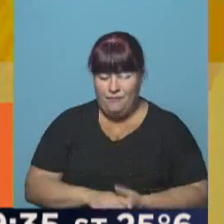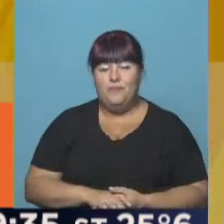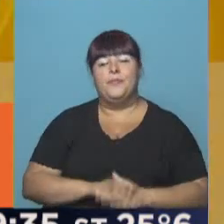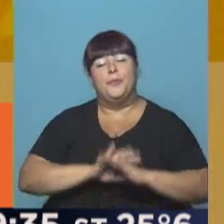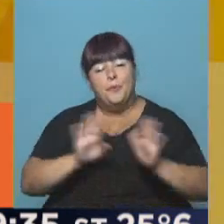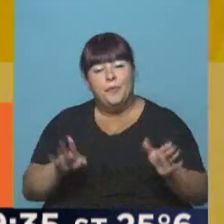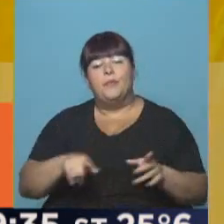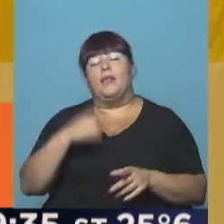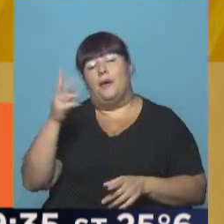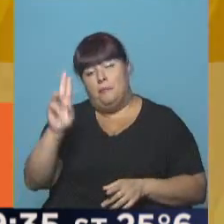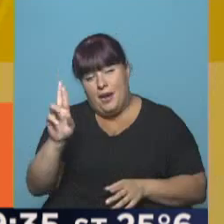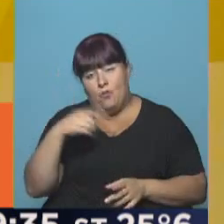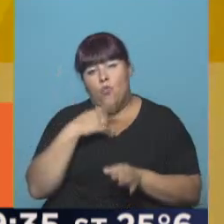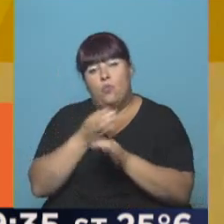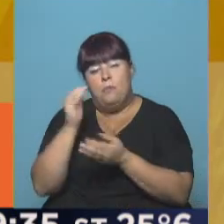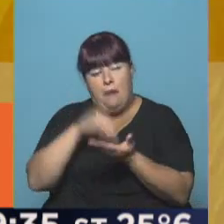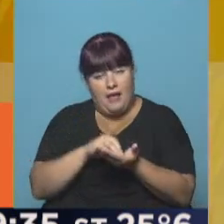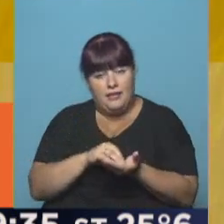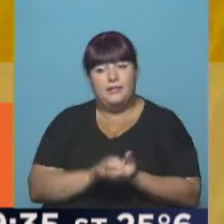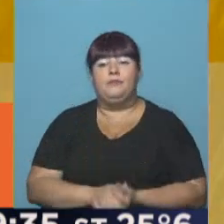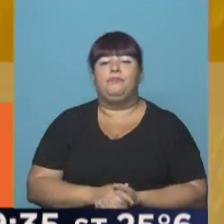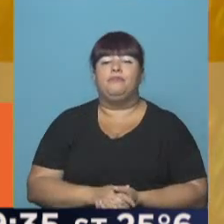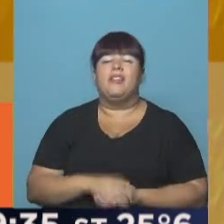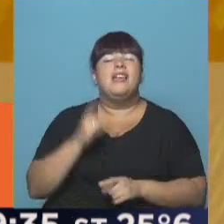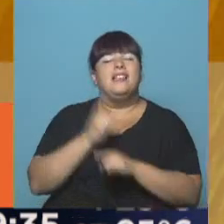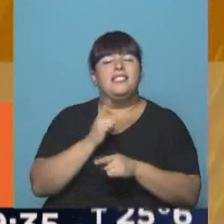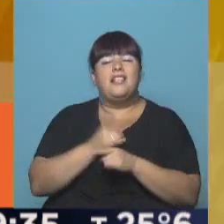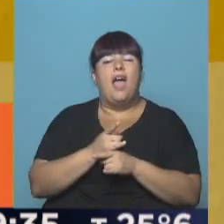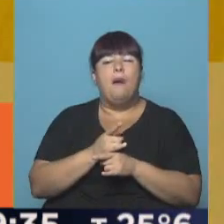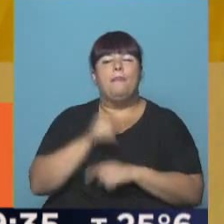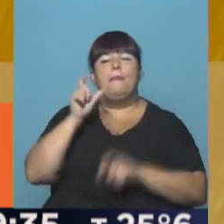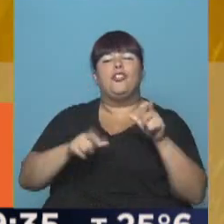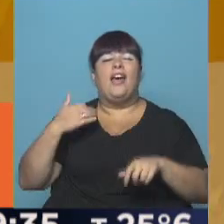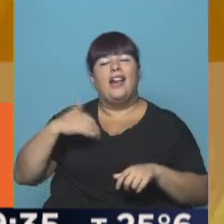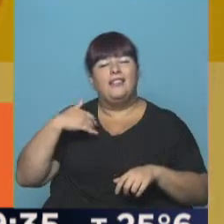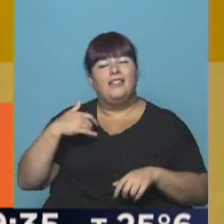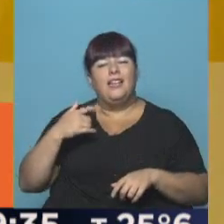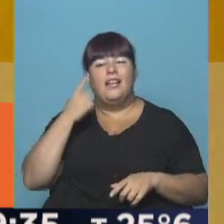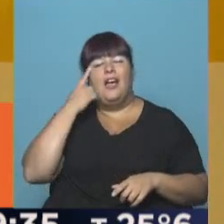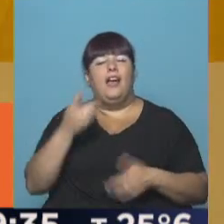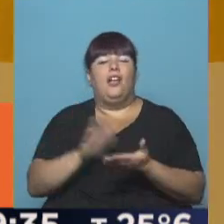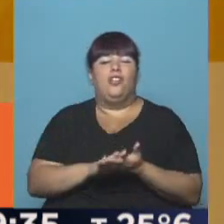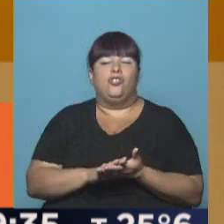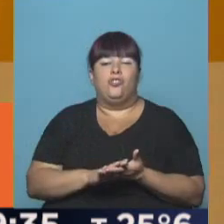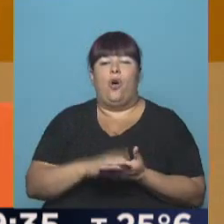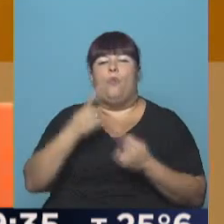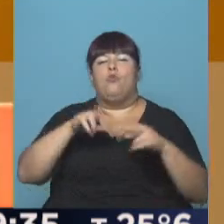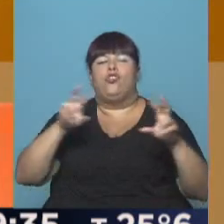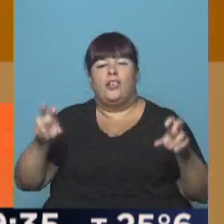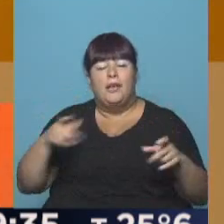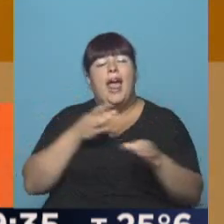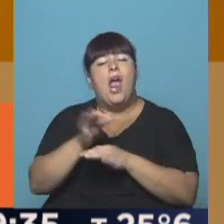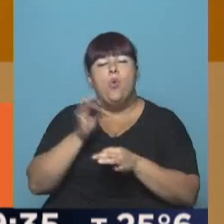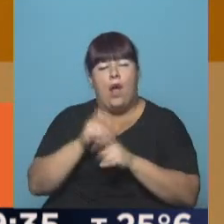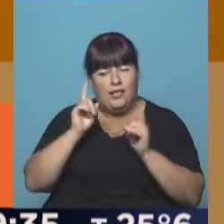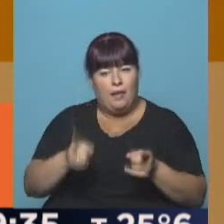después si me permiten un concepto más es muy habitual que los argentinos pongamos el carro delante del caballo en muchos temas y la educación